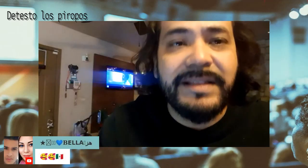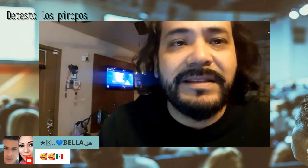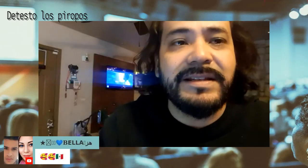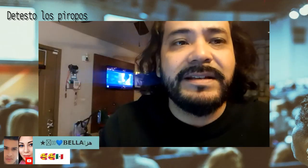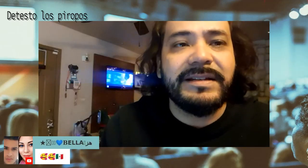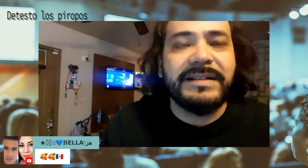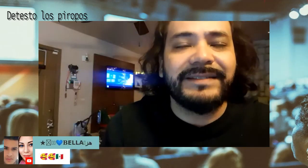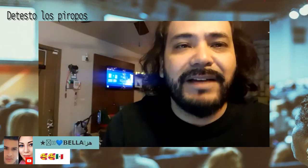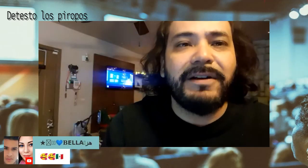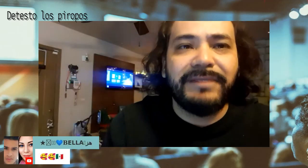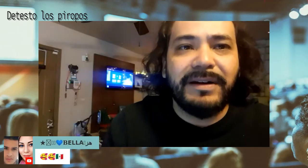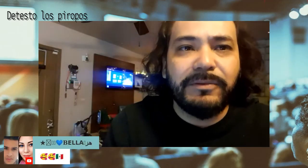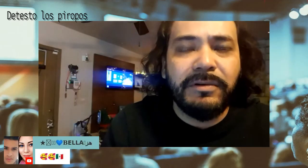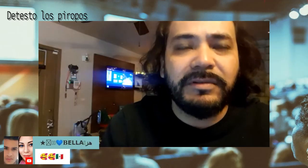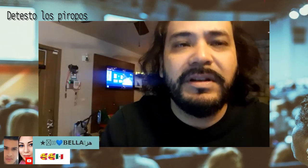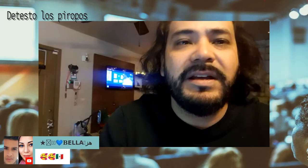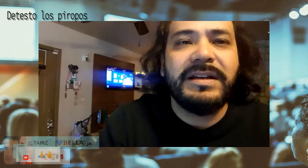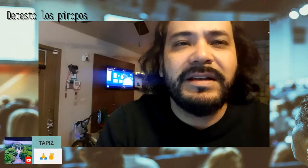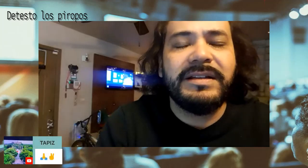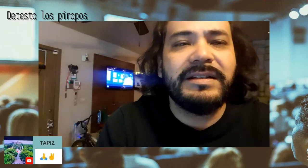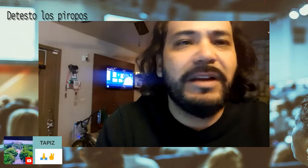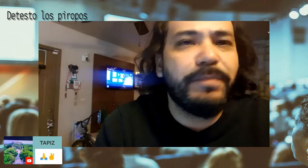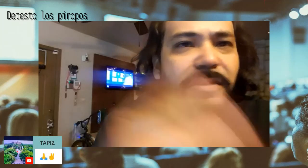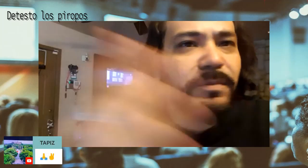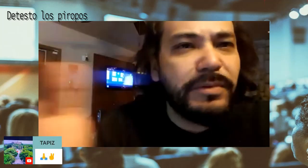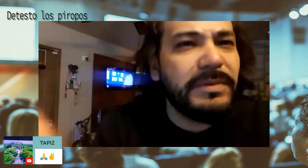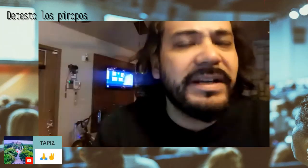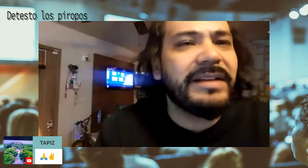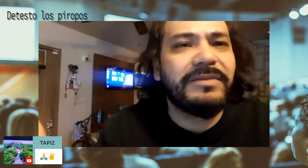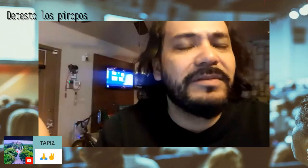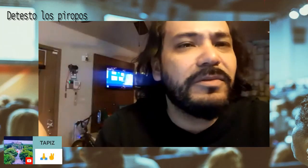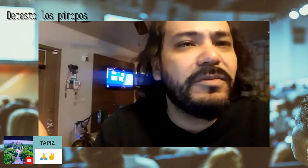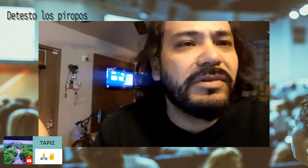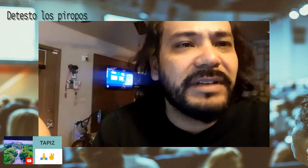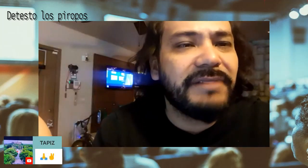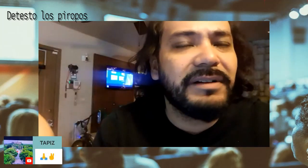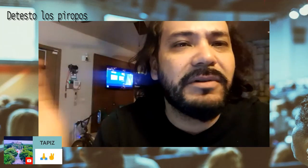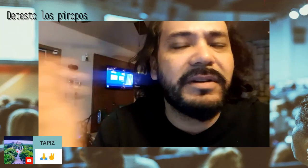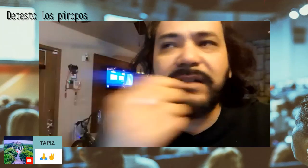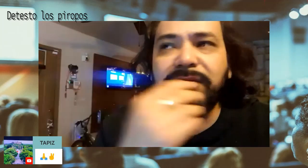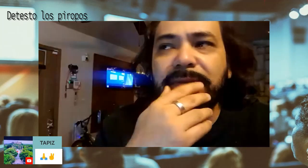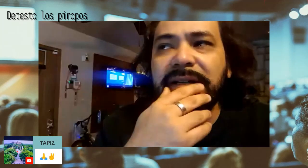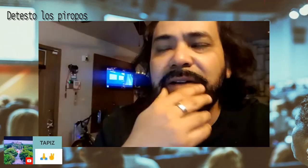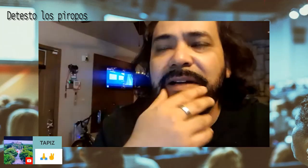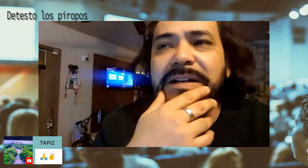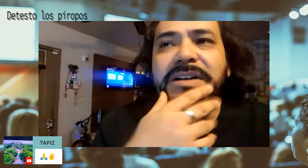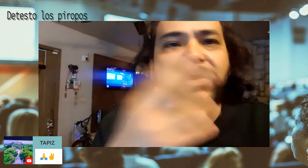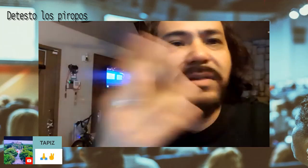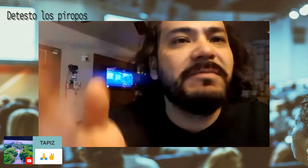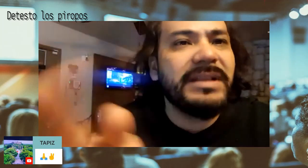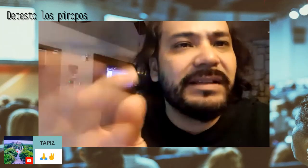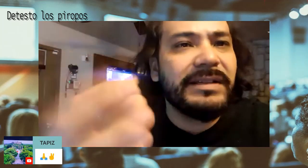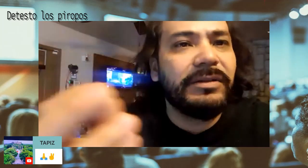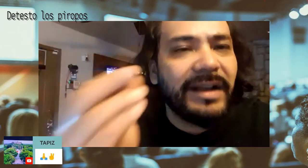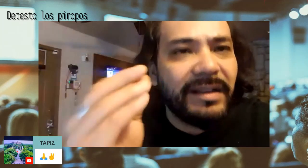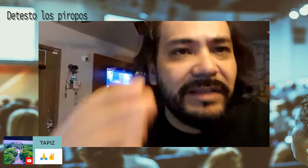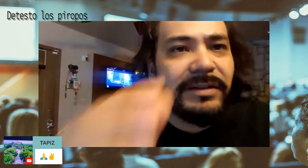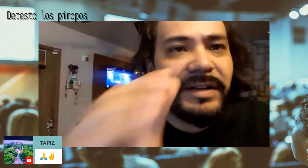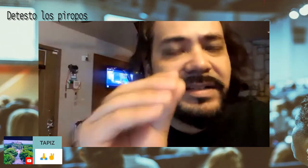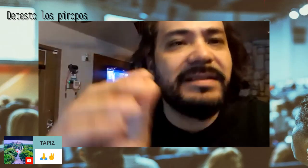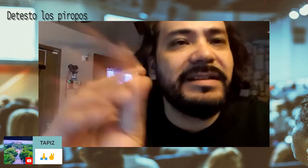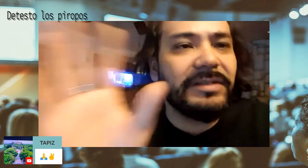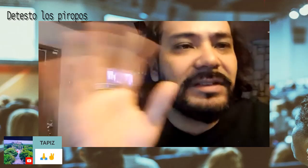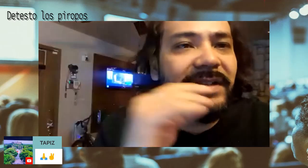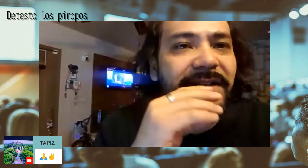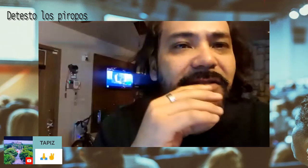la gente estaba a favor. En la opinión pública, todo el mundo está a favor de la reforma electoral, solamente los